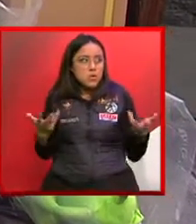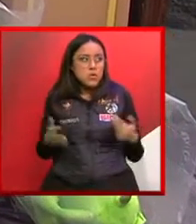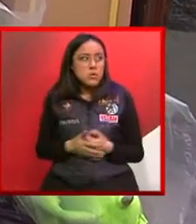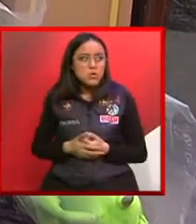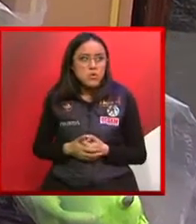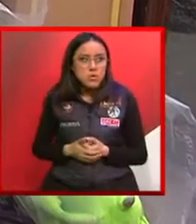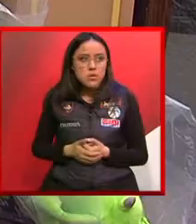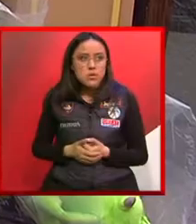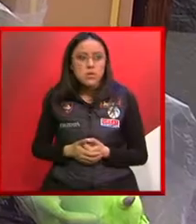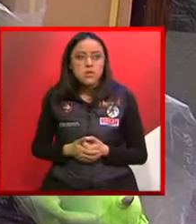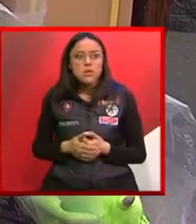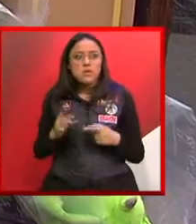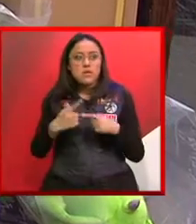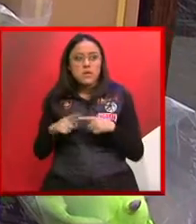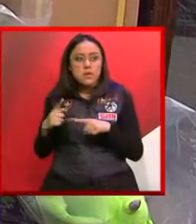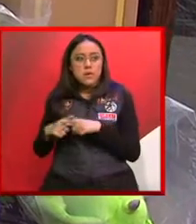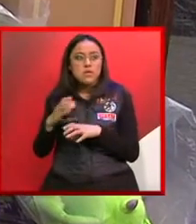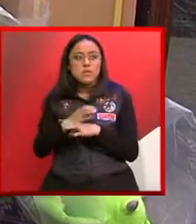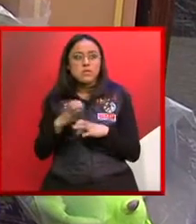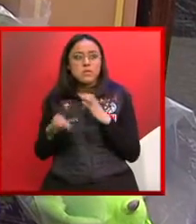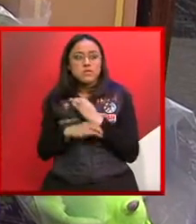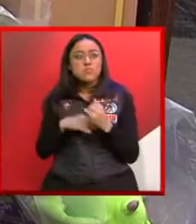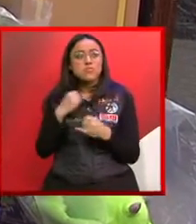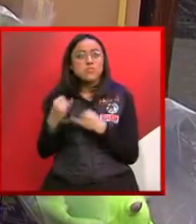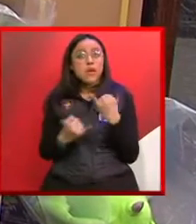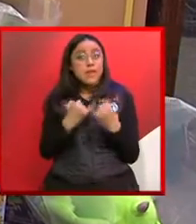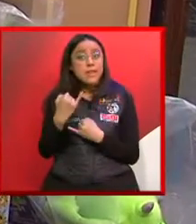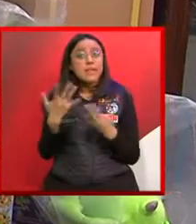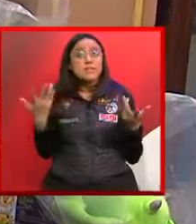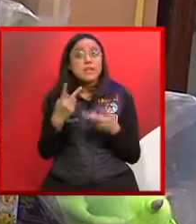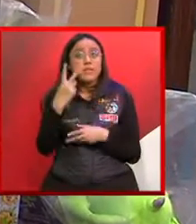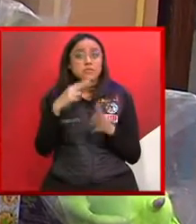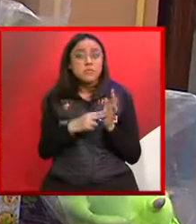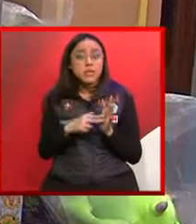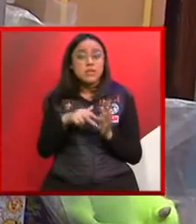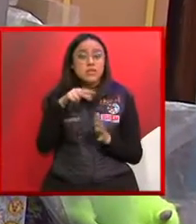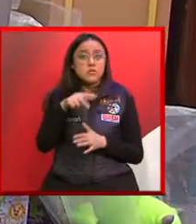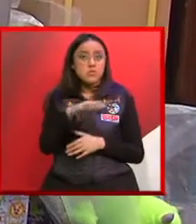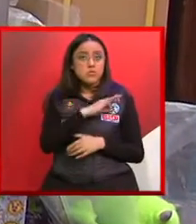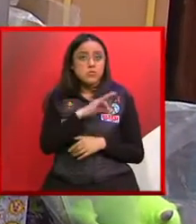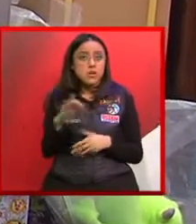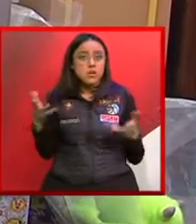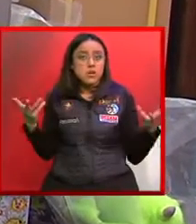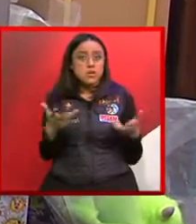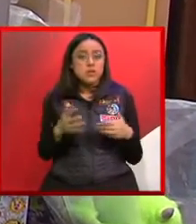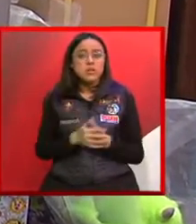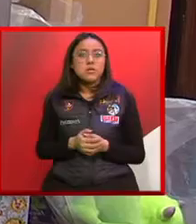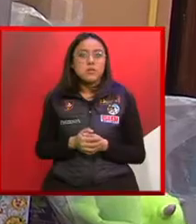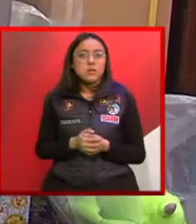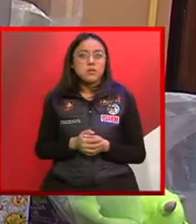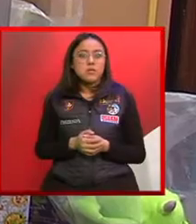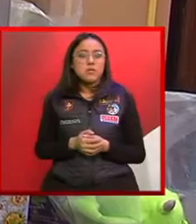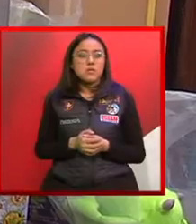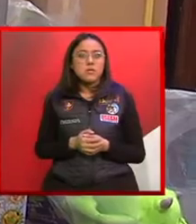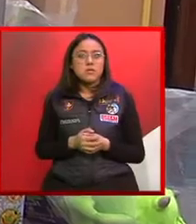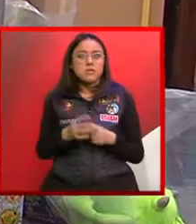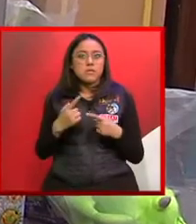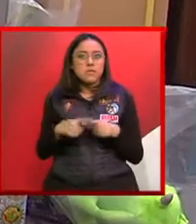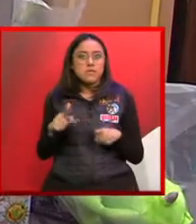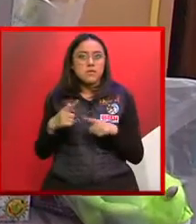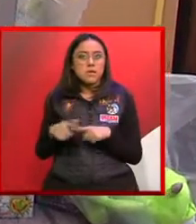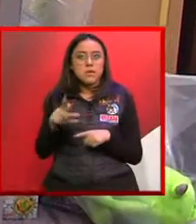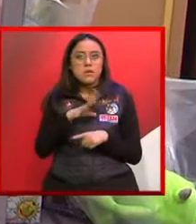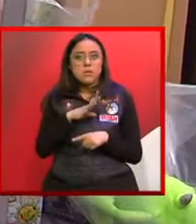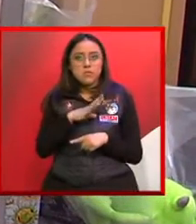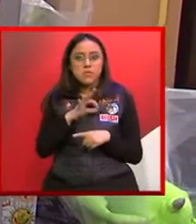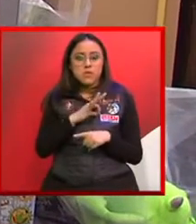de los pequeños que reciben estos juguetes. Y en este año, el 2018, para nosotros de nueva cuenta es un gusto poder donar a esta noble causa